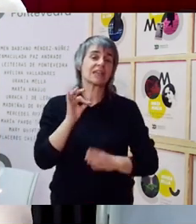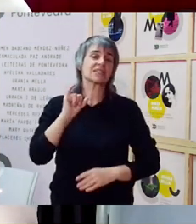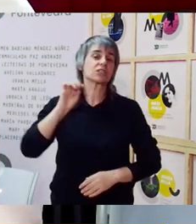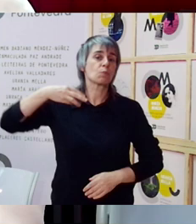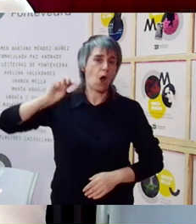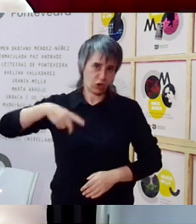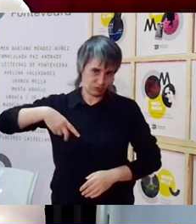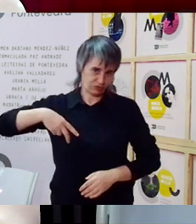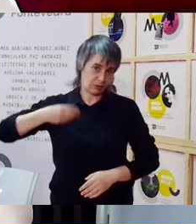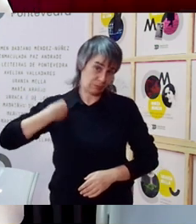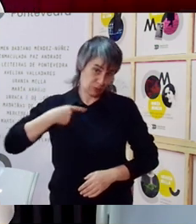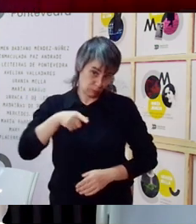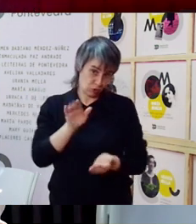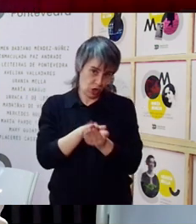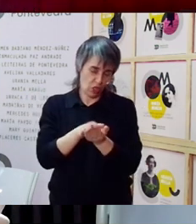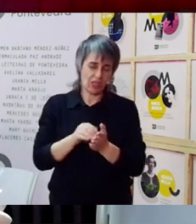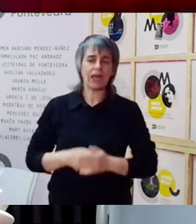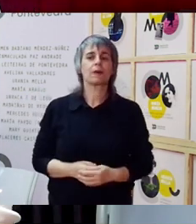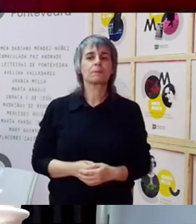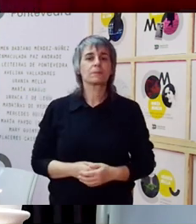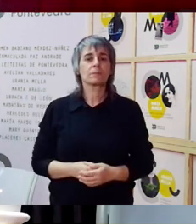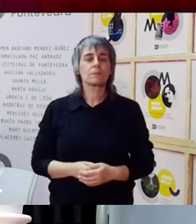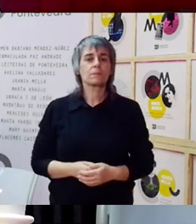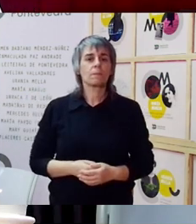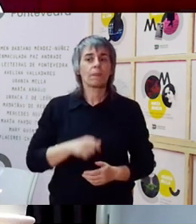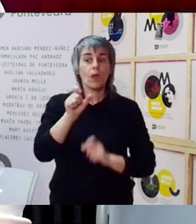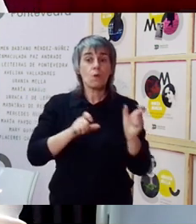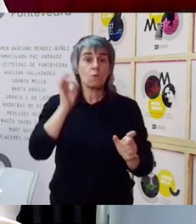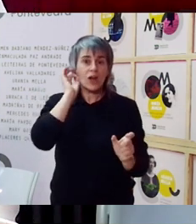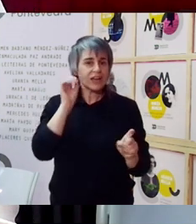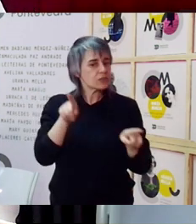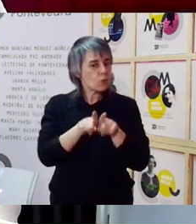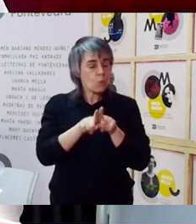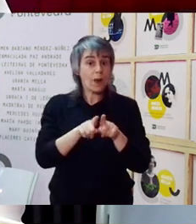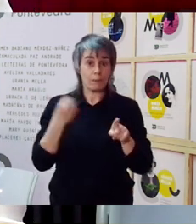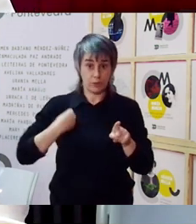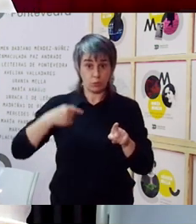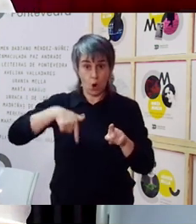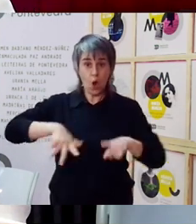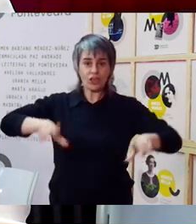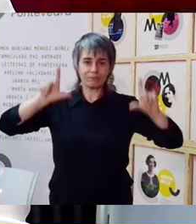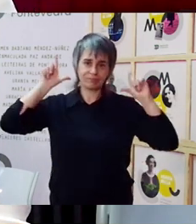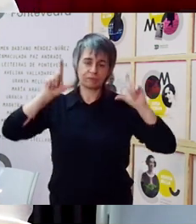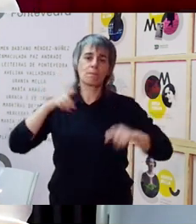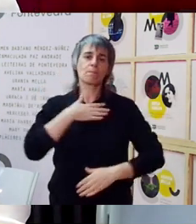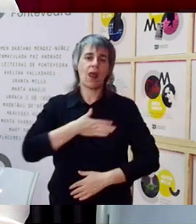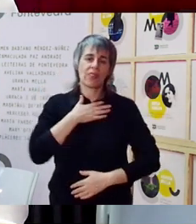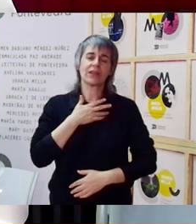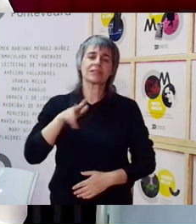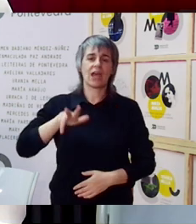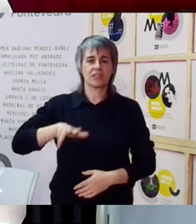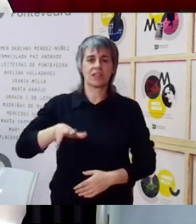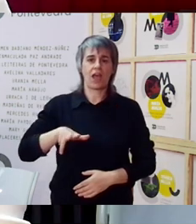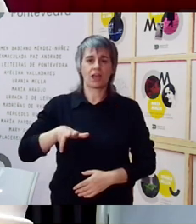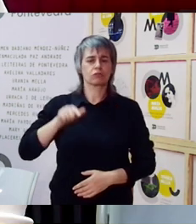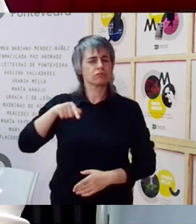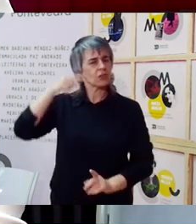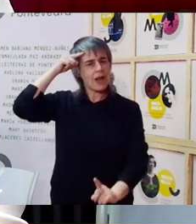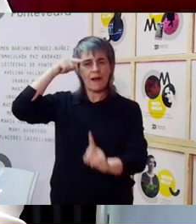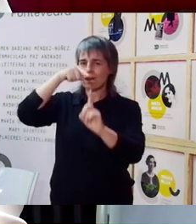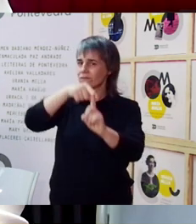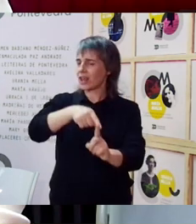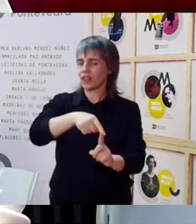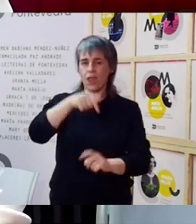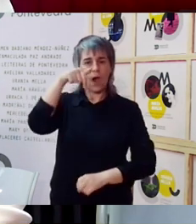Redondela. E mulleres como Placeres Castellanos, referente que permanece vixente a día